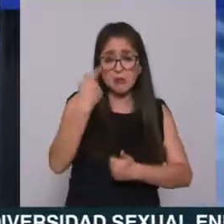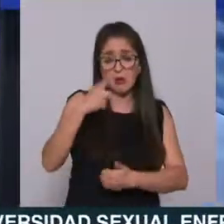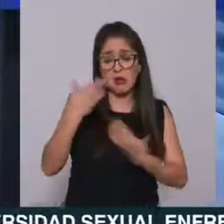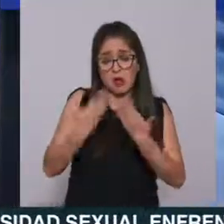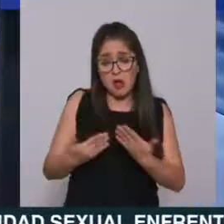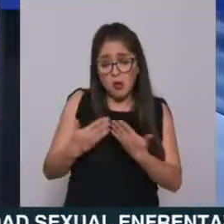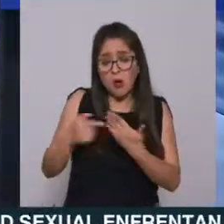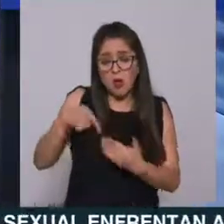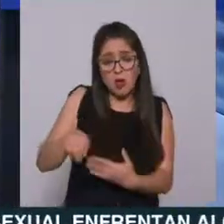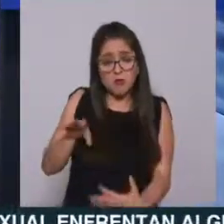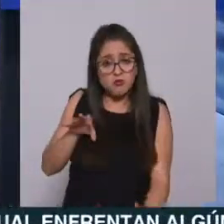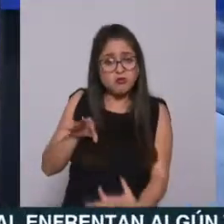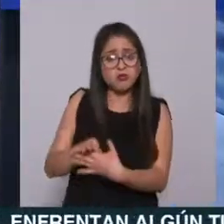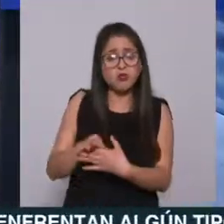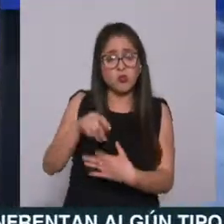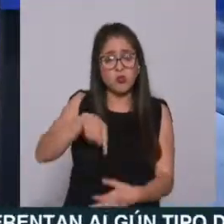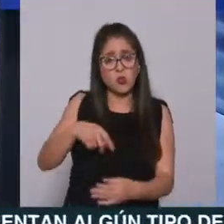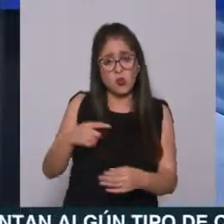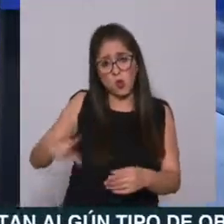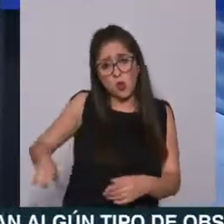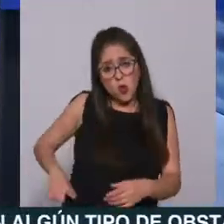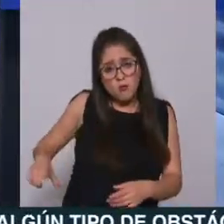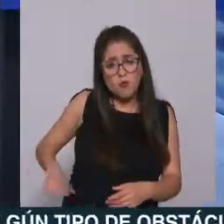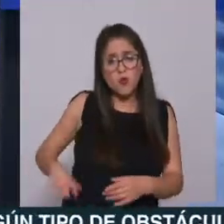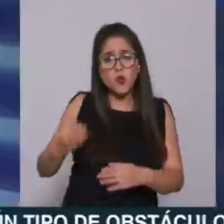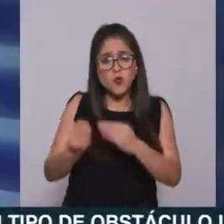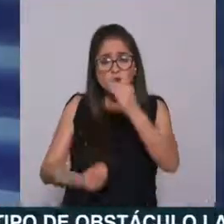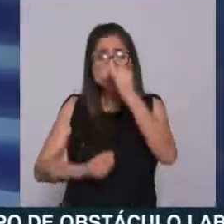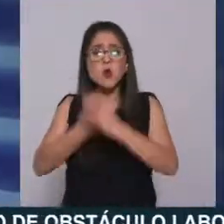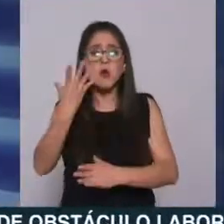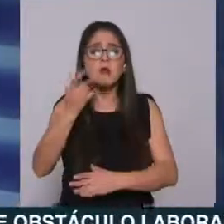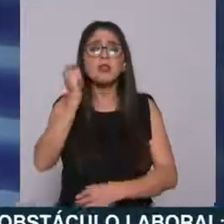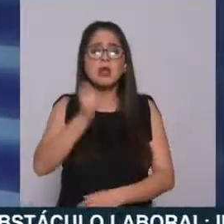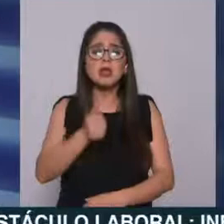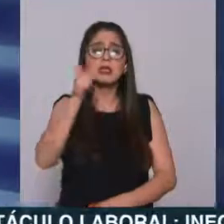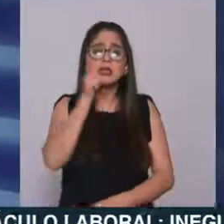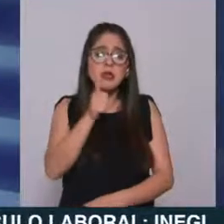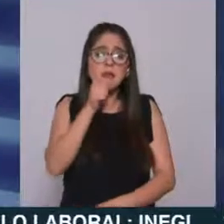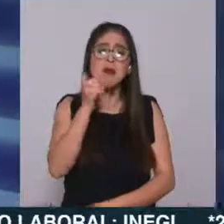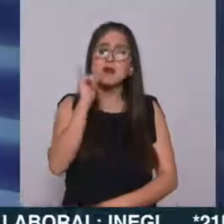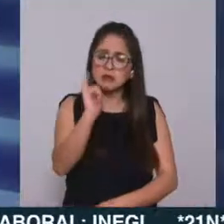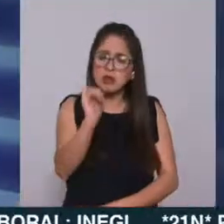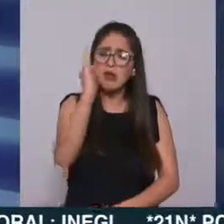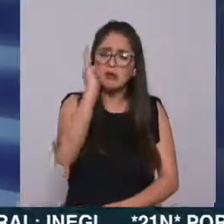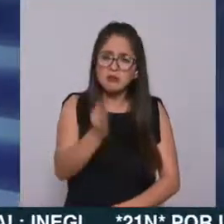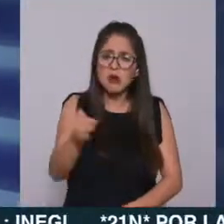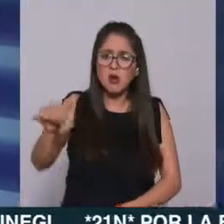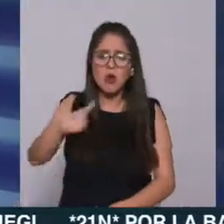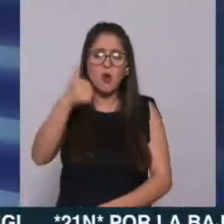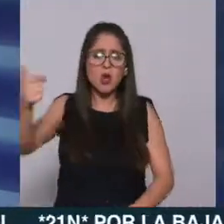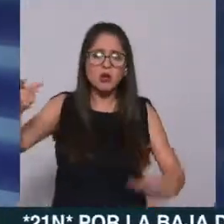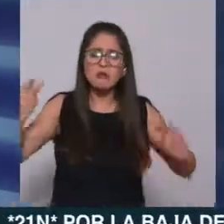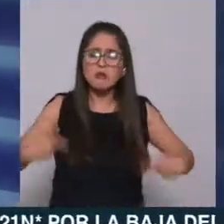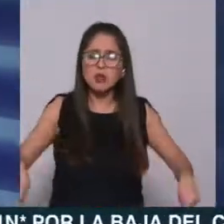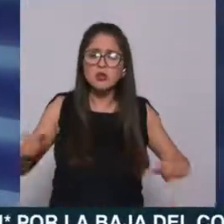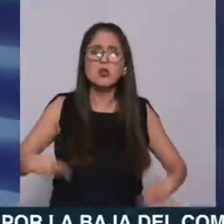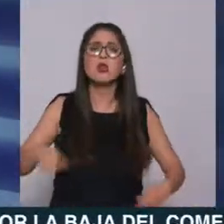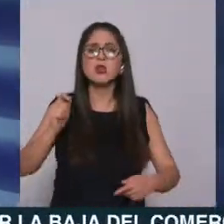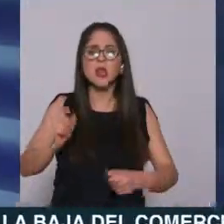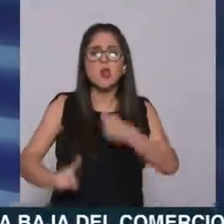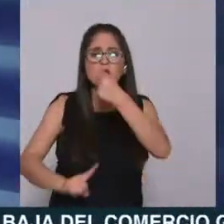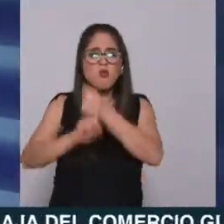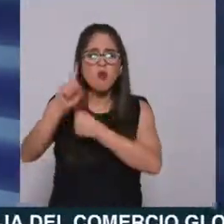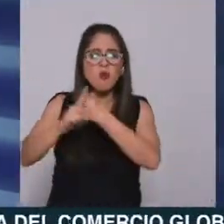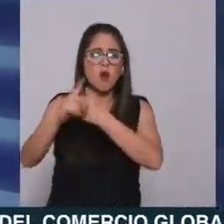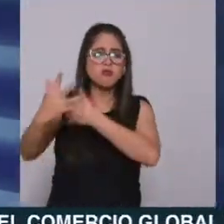actual gobierno, pues se retomó, digamos, esta parte de volver a tender la mano a los exiliados en situaciones vulnerables,